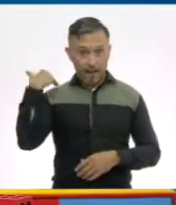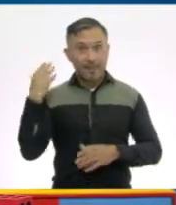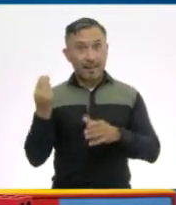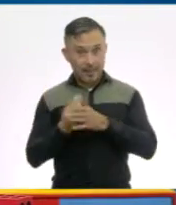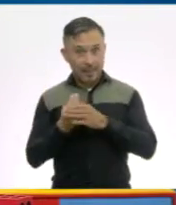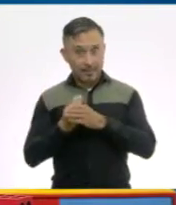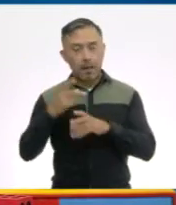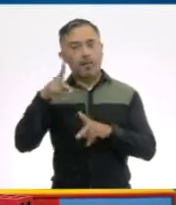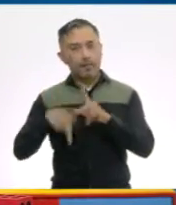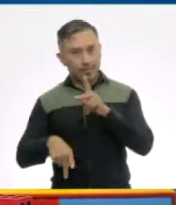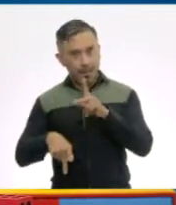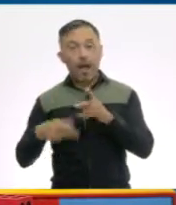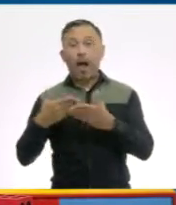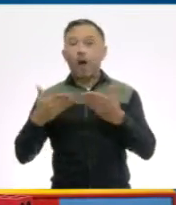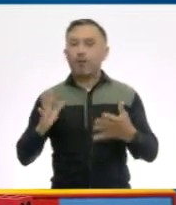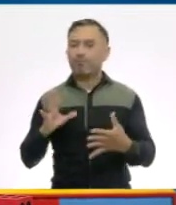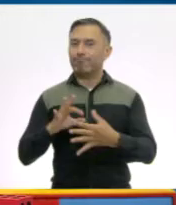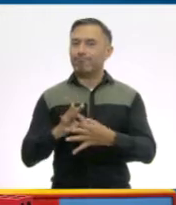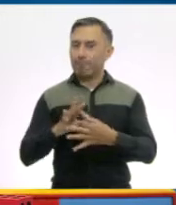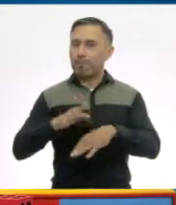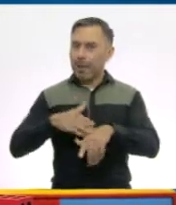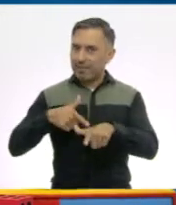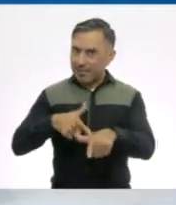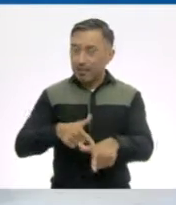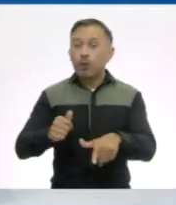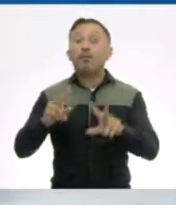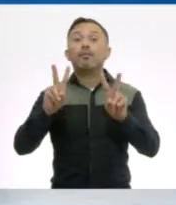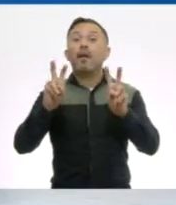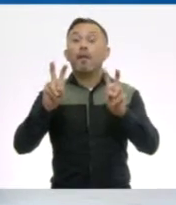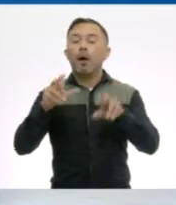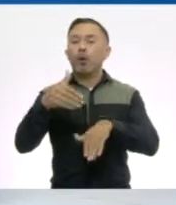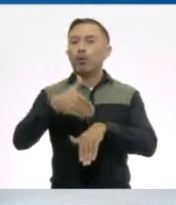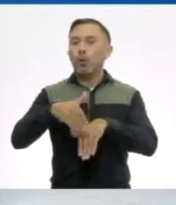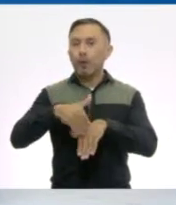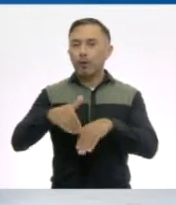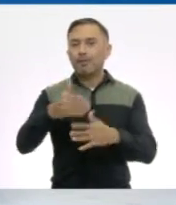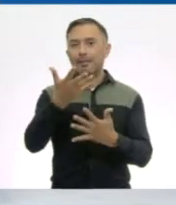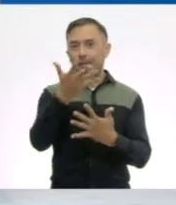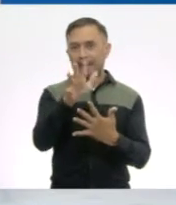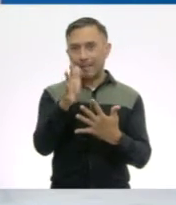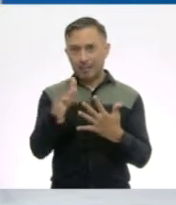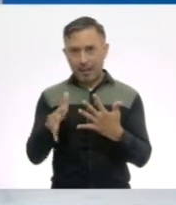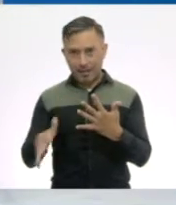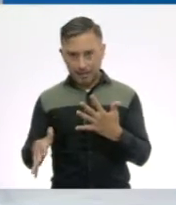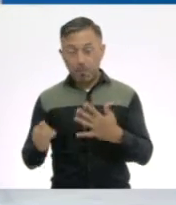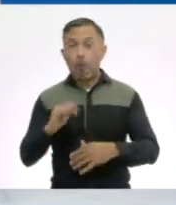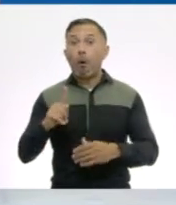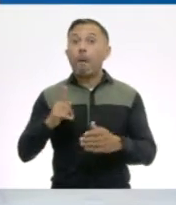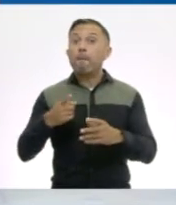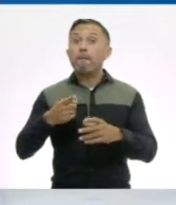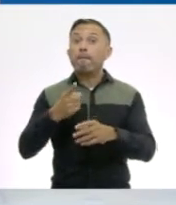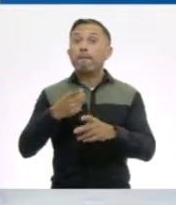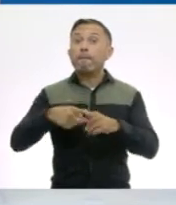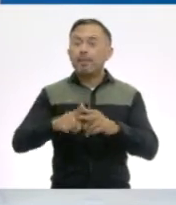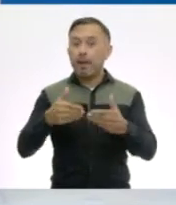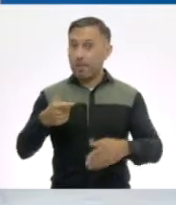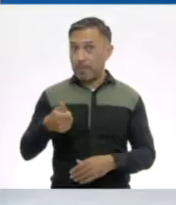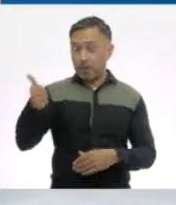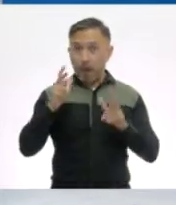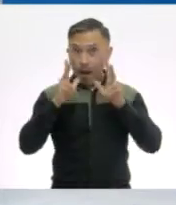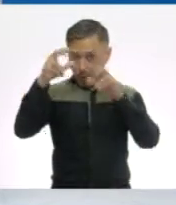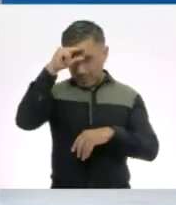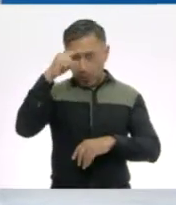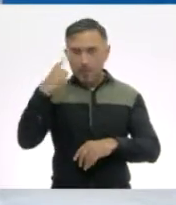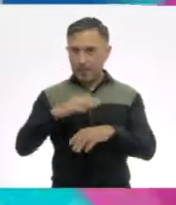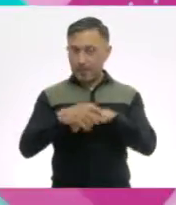donde estábamos viendo números decimales. Así es, pero antes de cualquier cosa, vamos con ajo listo para lavar nuestras